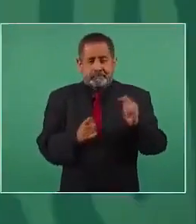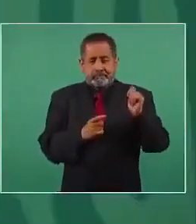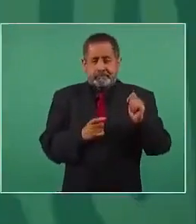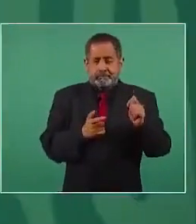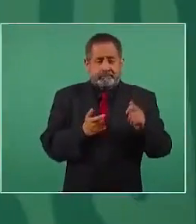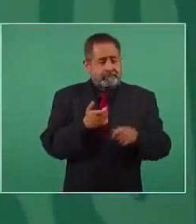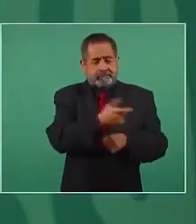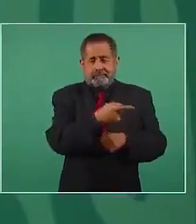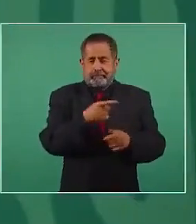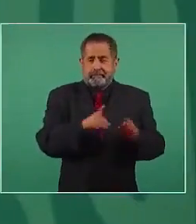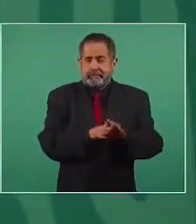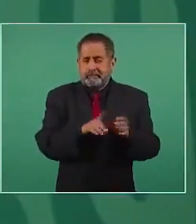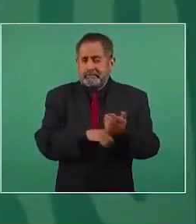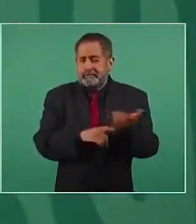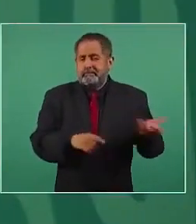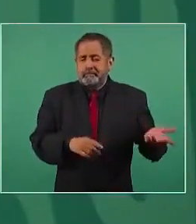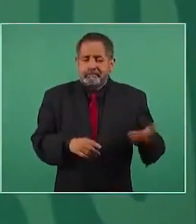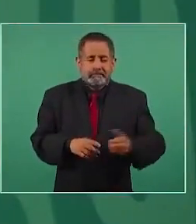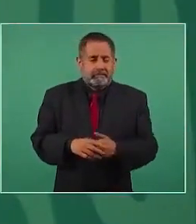los